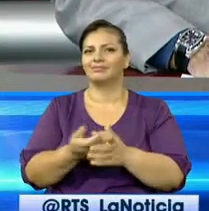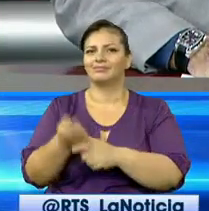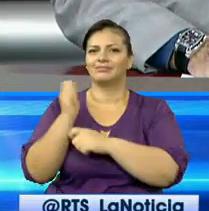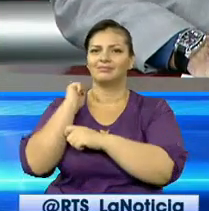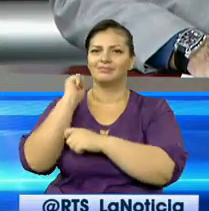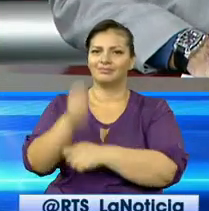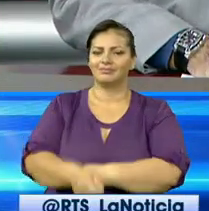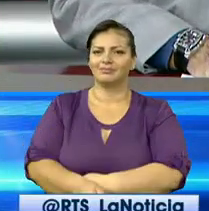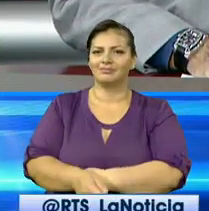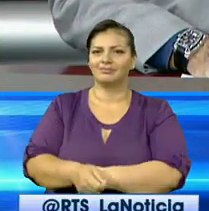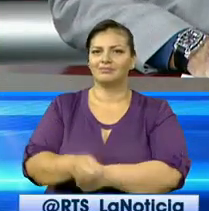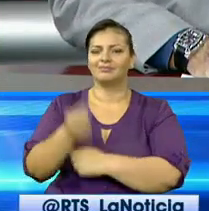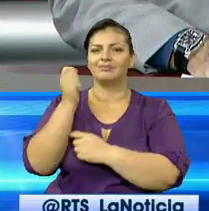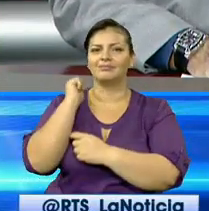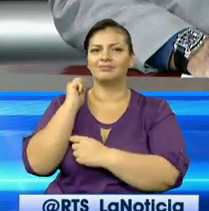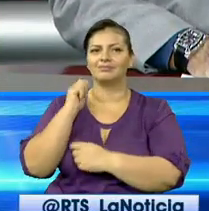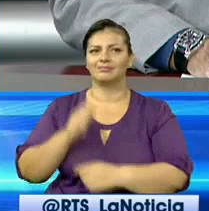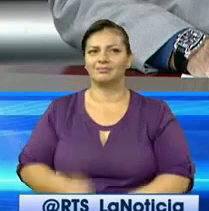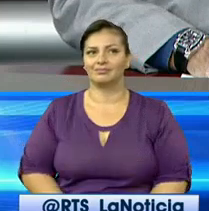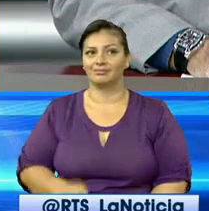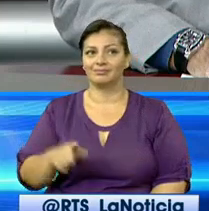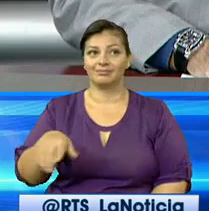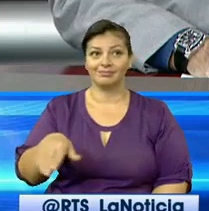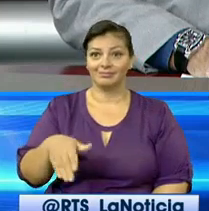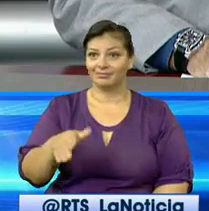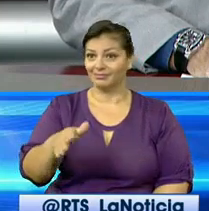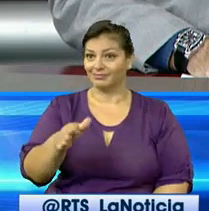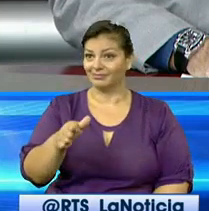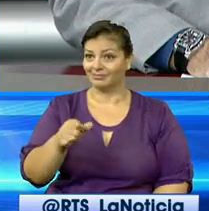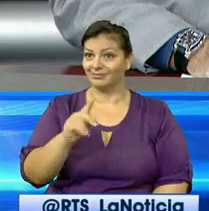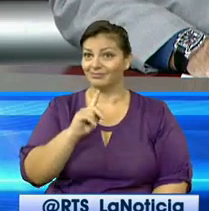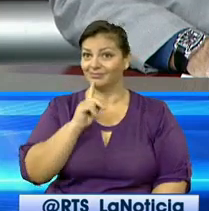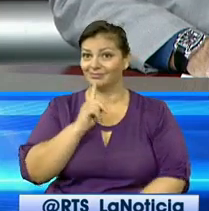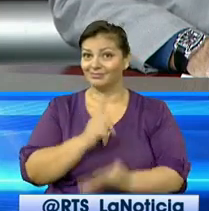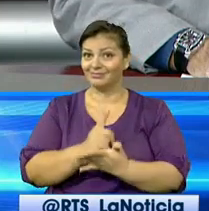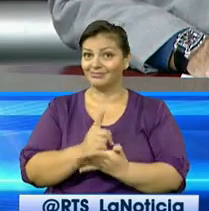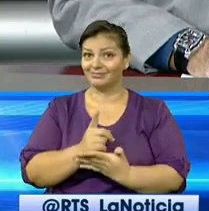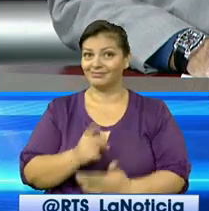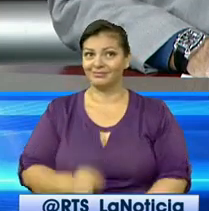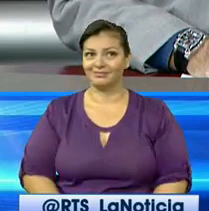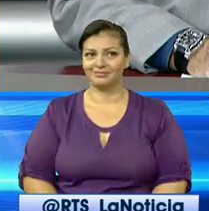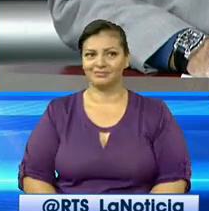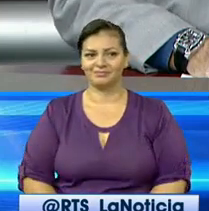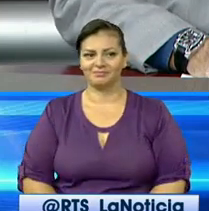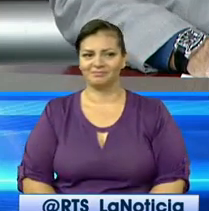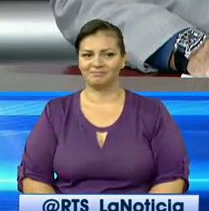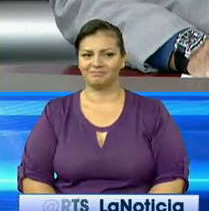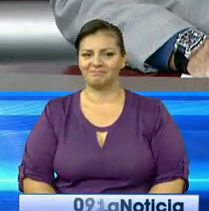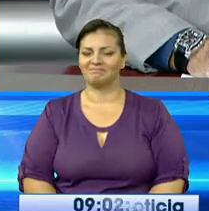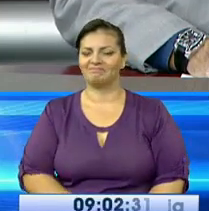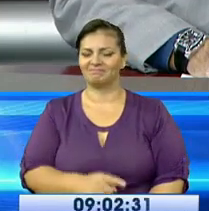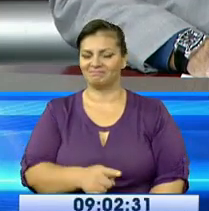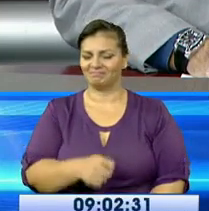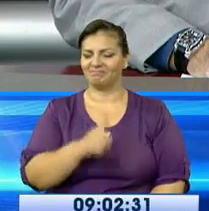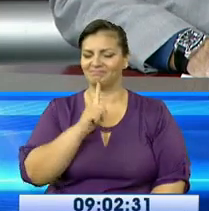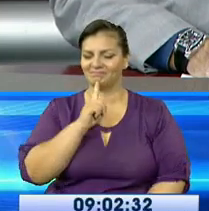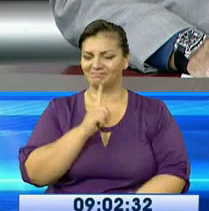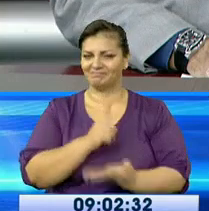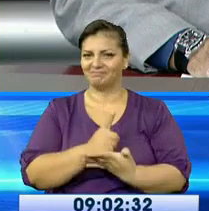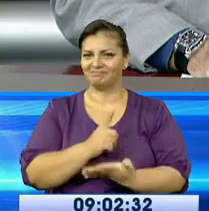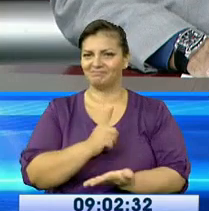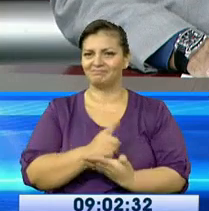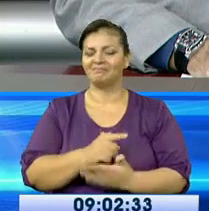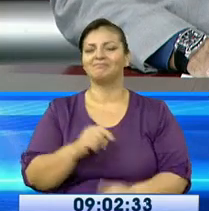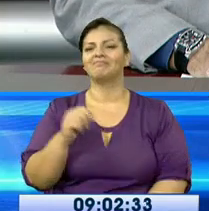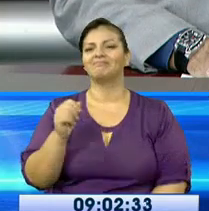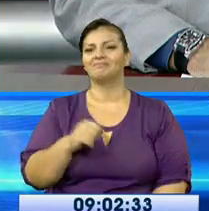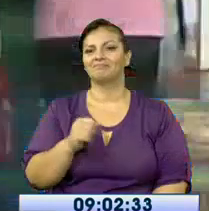fanca para los granos y pescado y todo lo demás verdad Enrique Buenos días no te equivocas qué tal Buenos días Sí fíjate